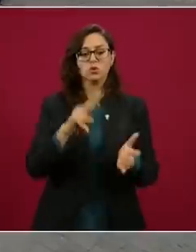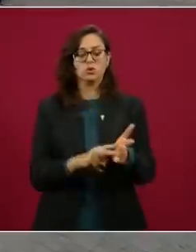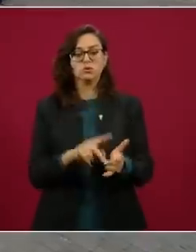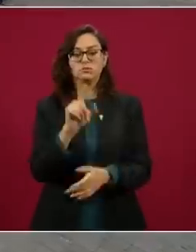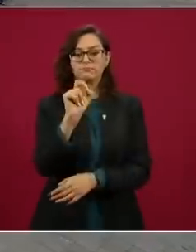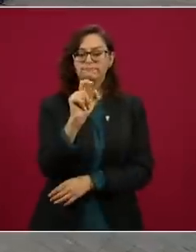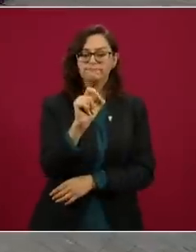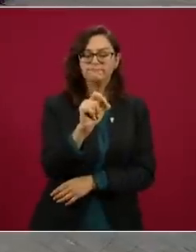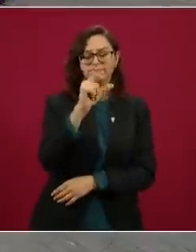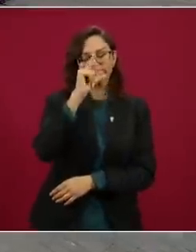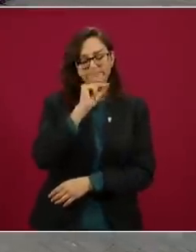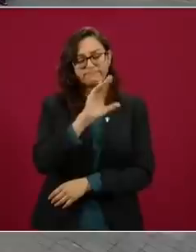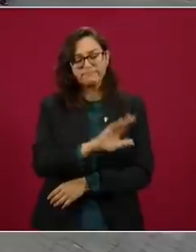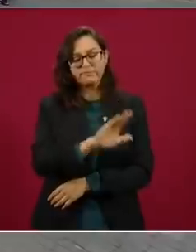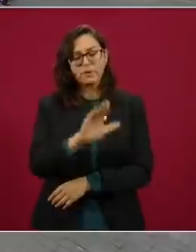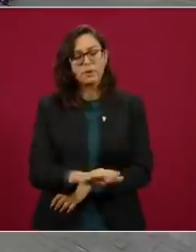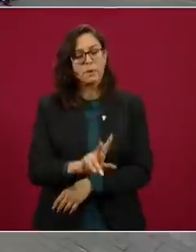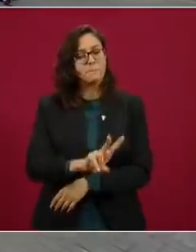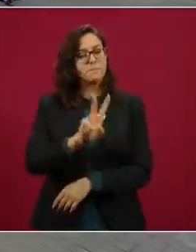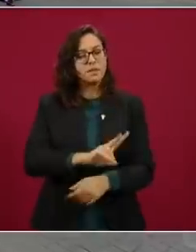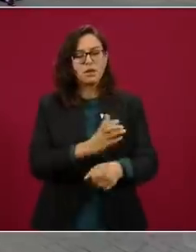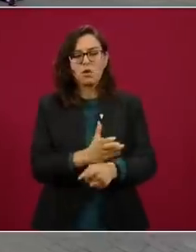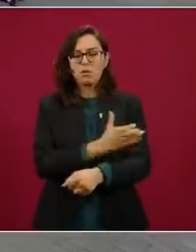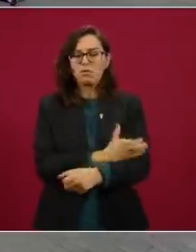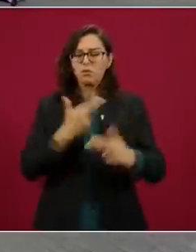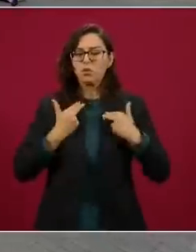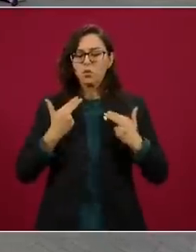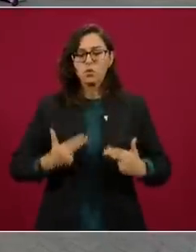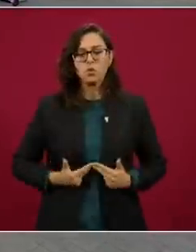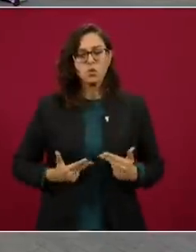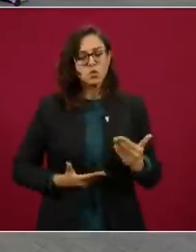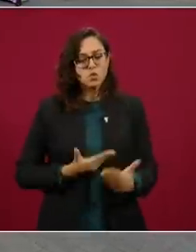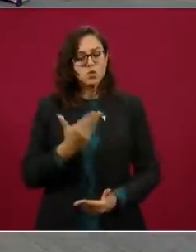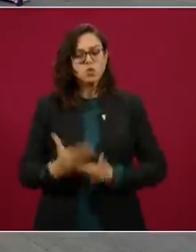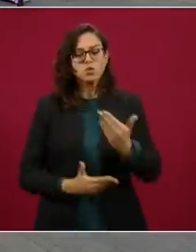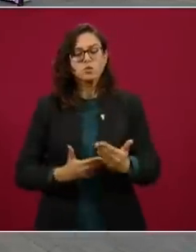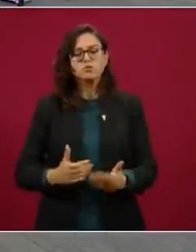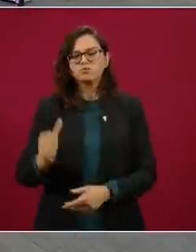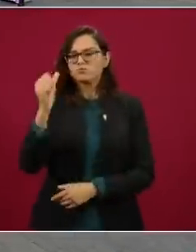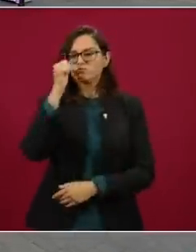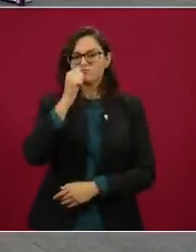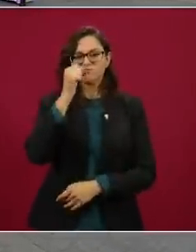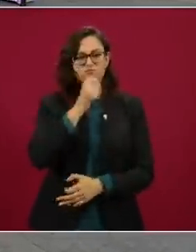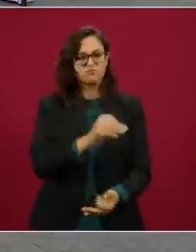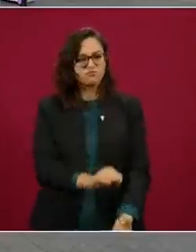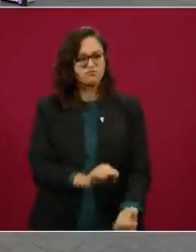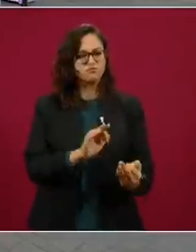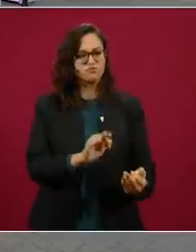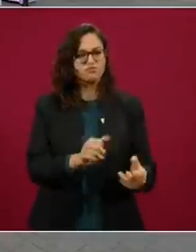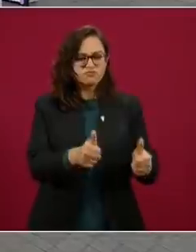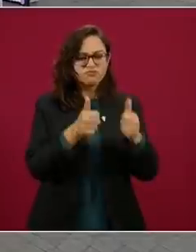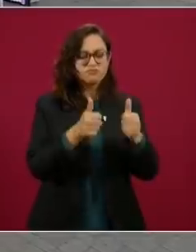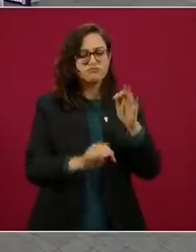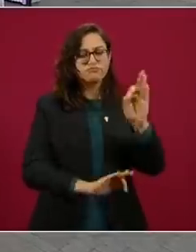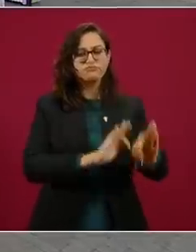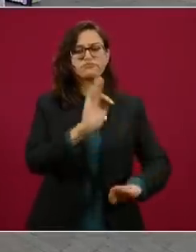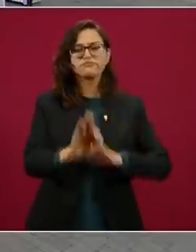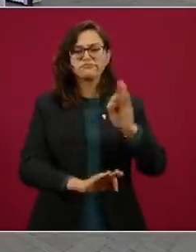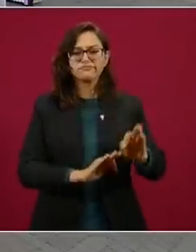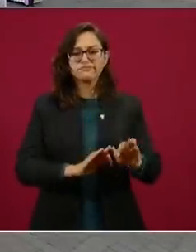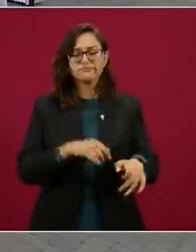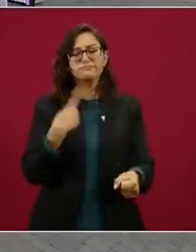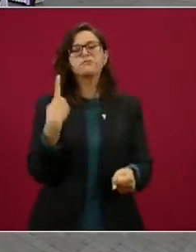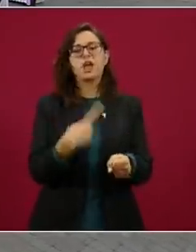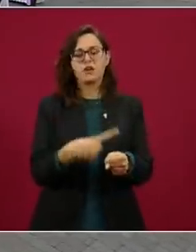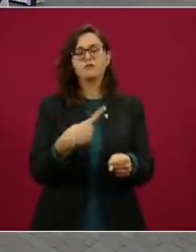siendo un gran compañero y ser humano siempre estuvo dispuesto en la primera línea de batalla y perdió la vida luchando